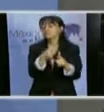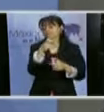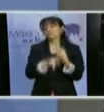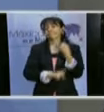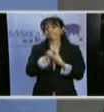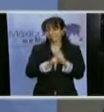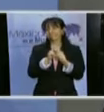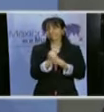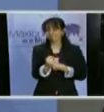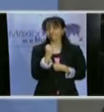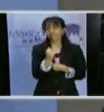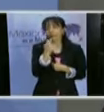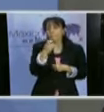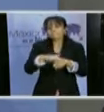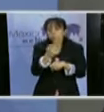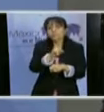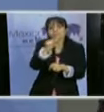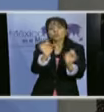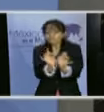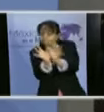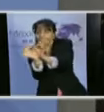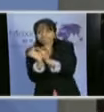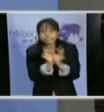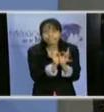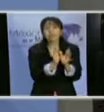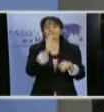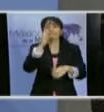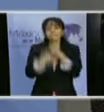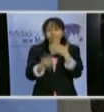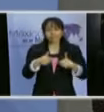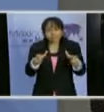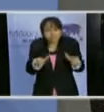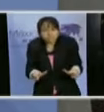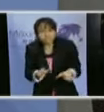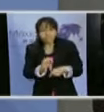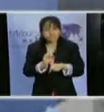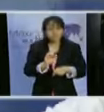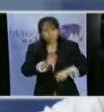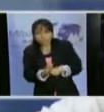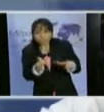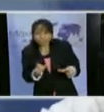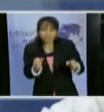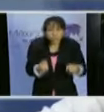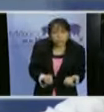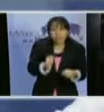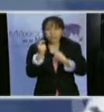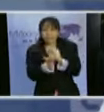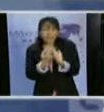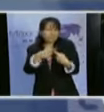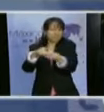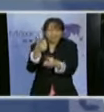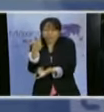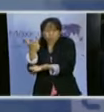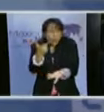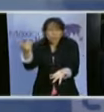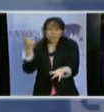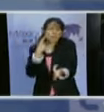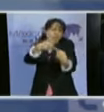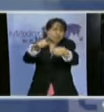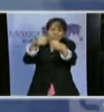de inseguridad, de impunidad, de desprotección, etcétera, y de desarrollo económico desigual que vemos todos los